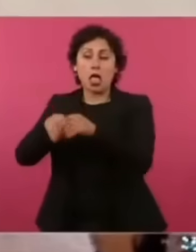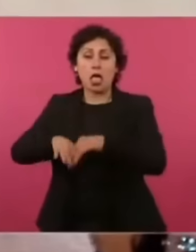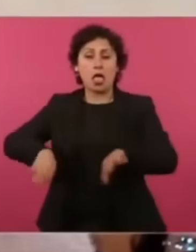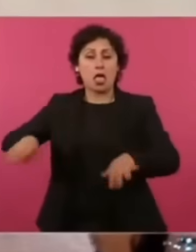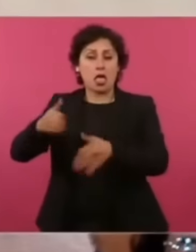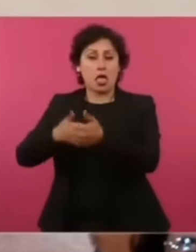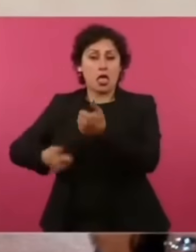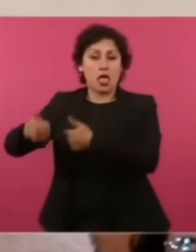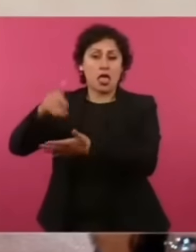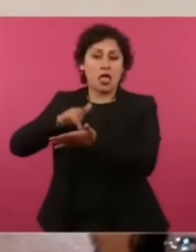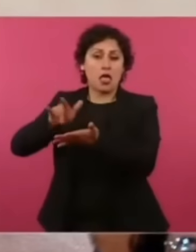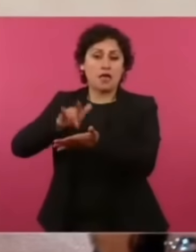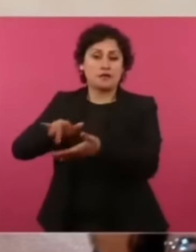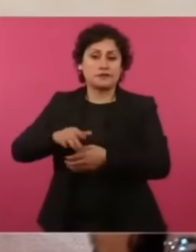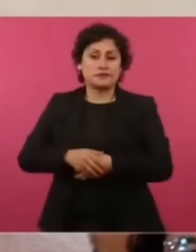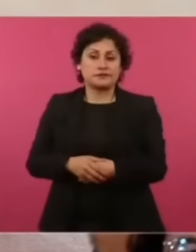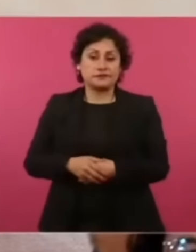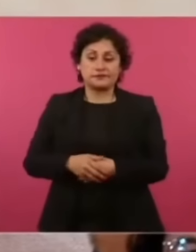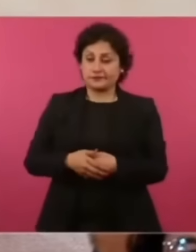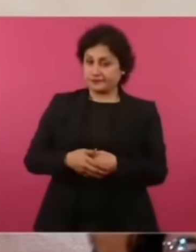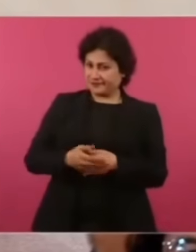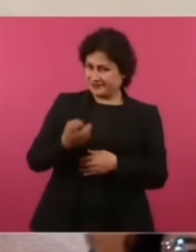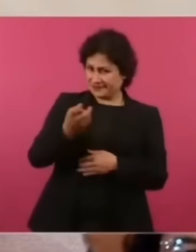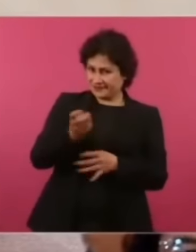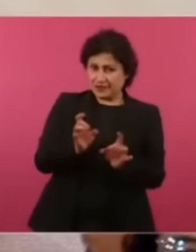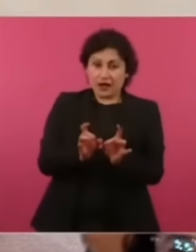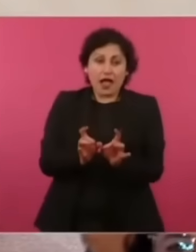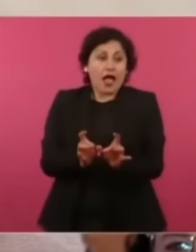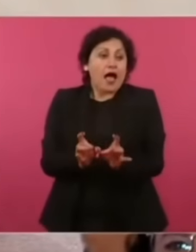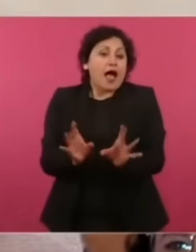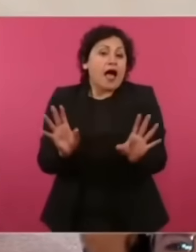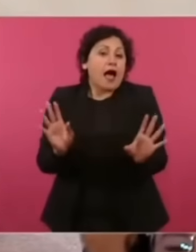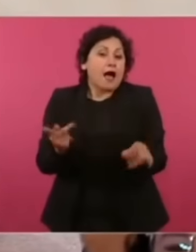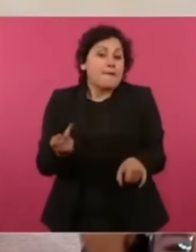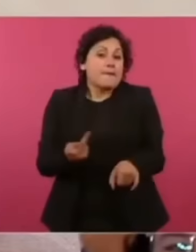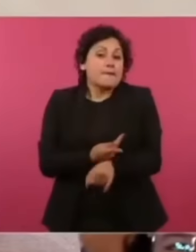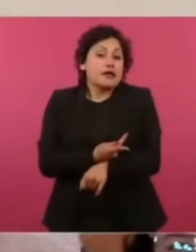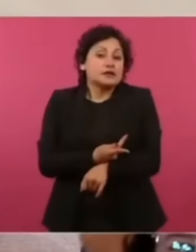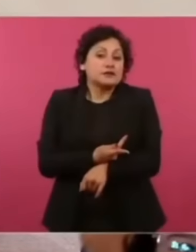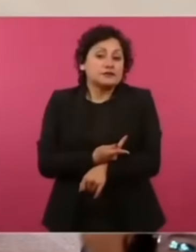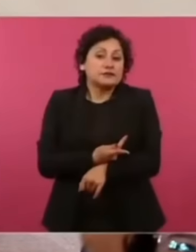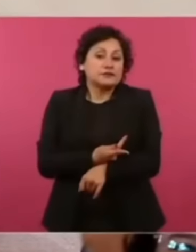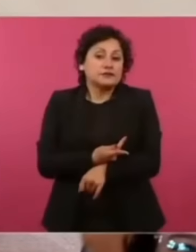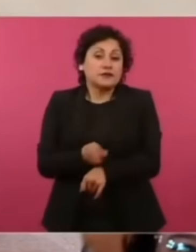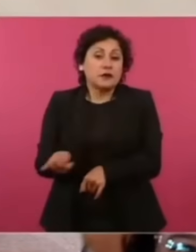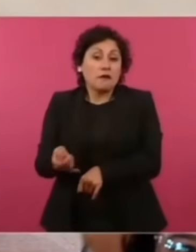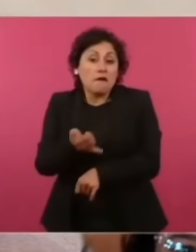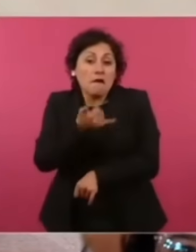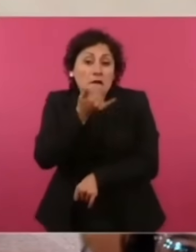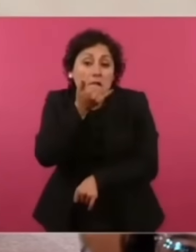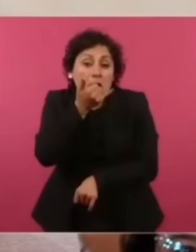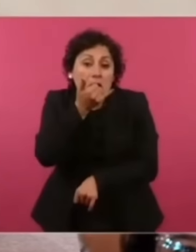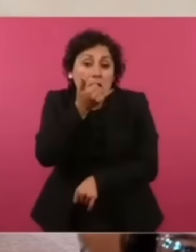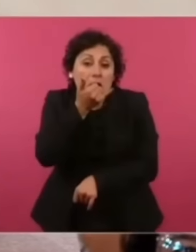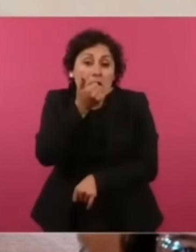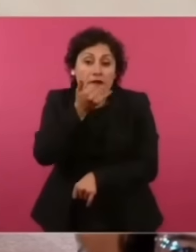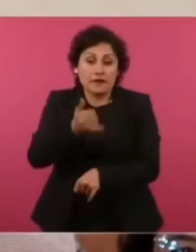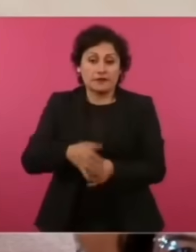una coincidencia, casualidad, un error, una